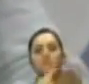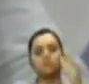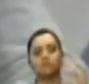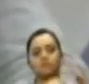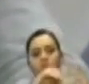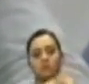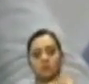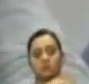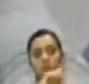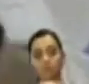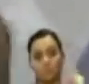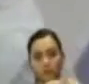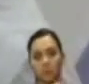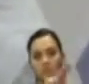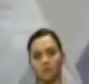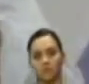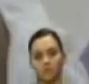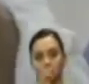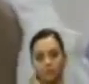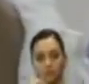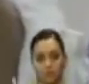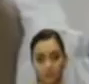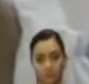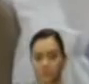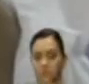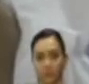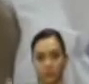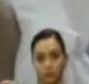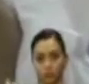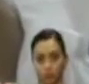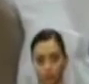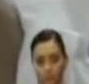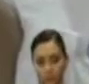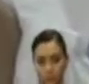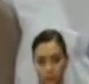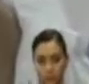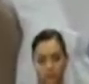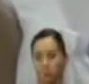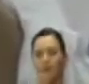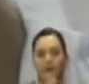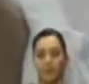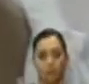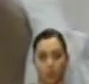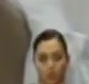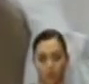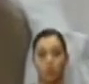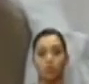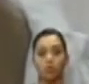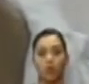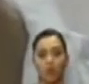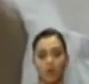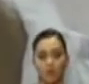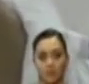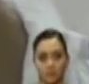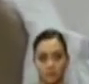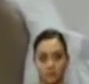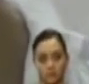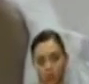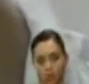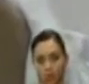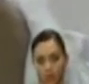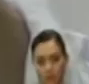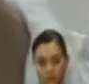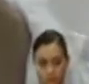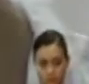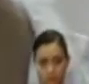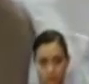esa moneda nacional, ¿no? Es decir, usted entra en dólares por resultado externo, puede ser balanza comercial, es